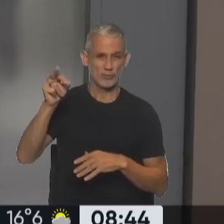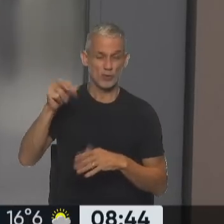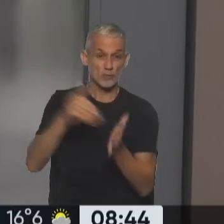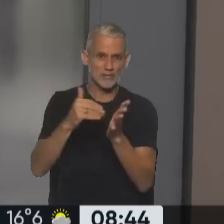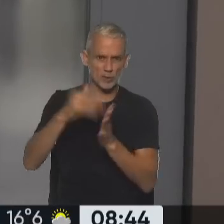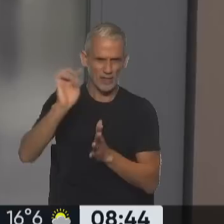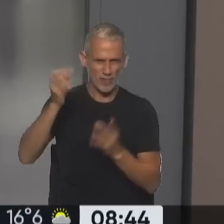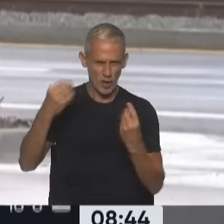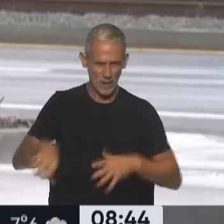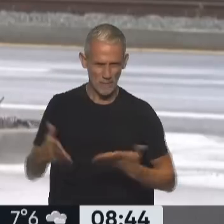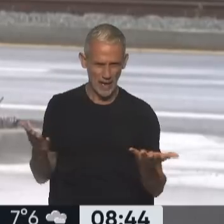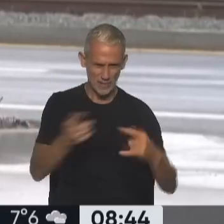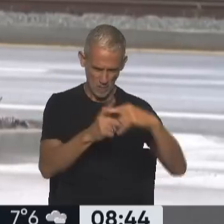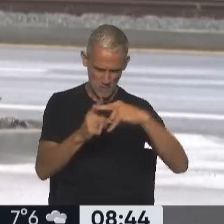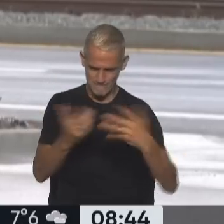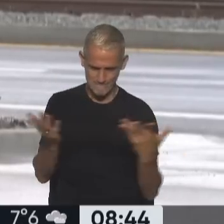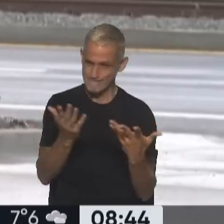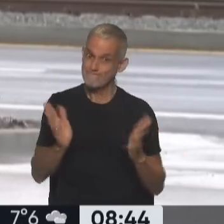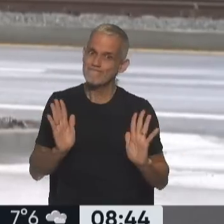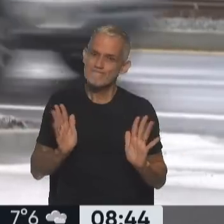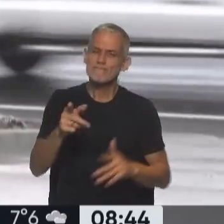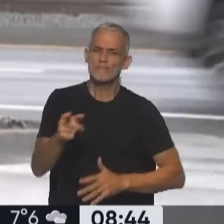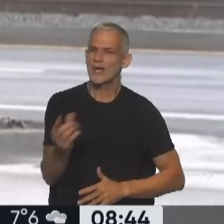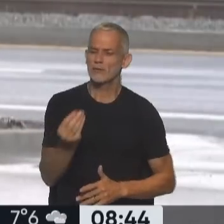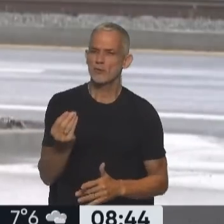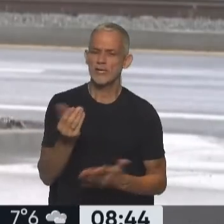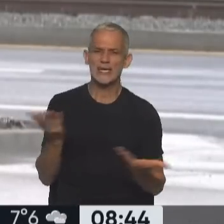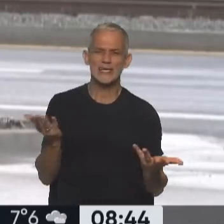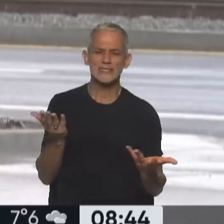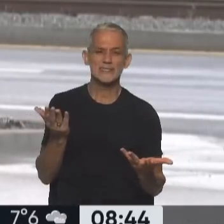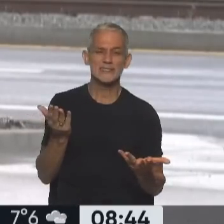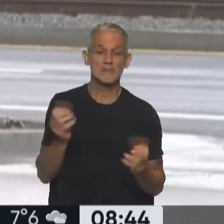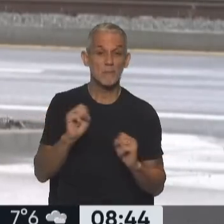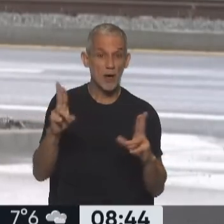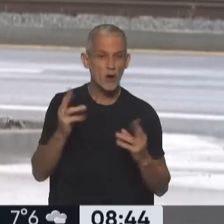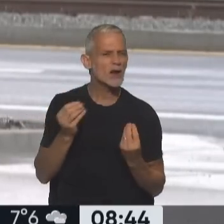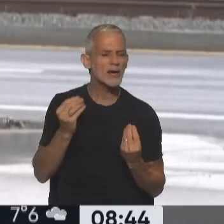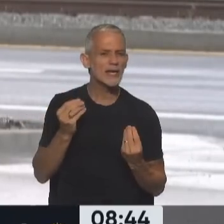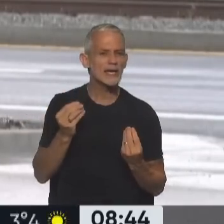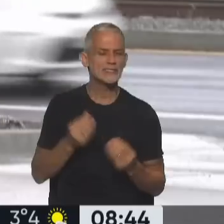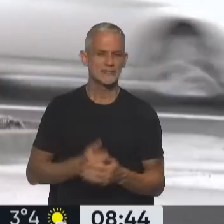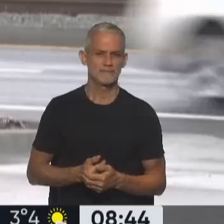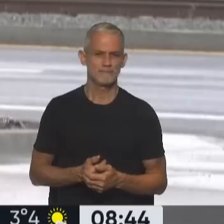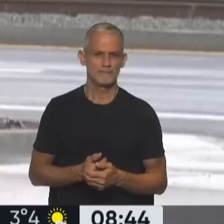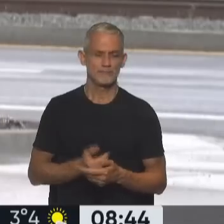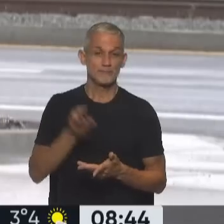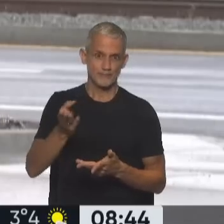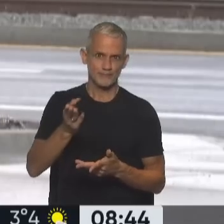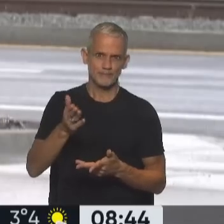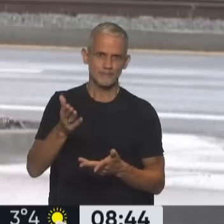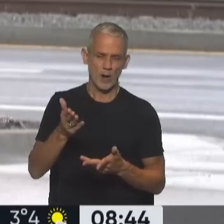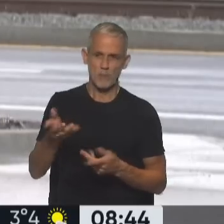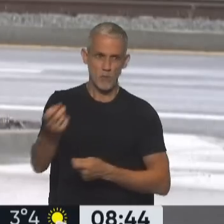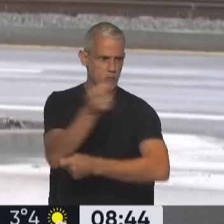de dólares, y lo que terminó generando, si querés, la frutillita del postre para generar esta corrida